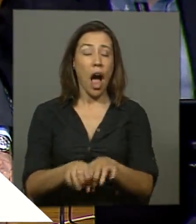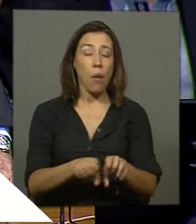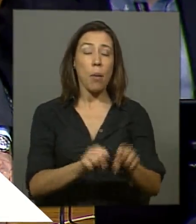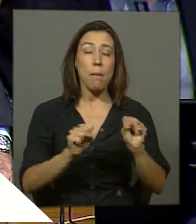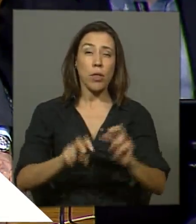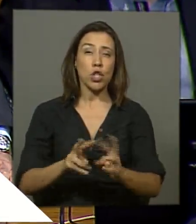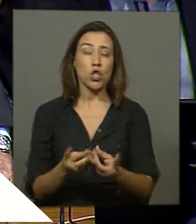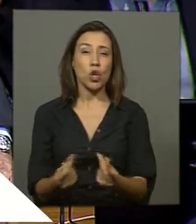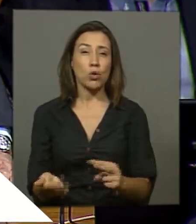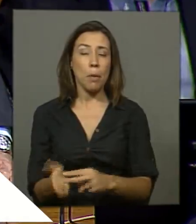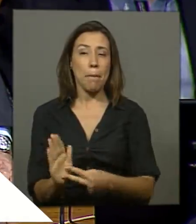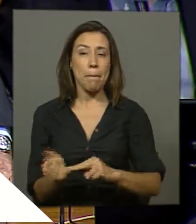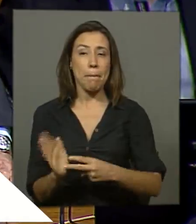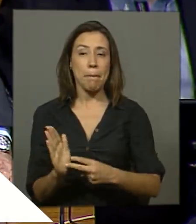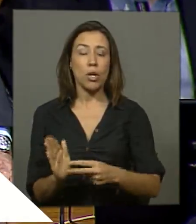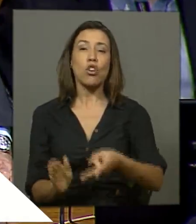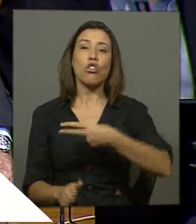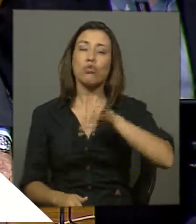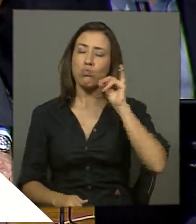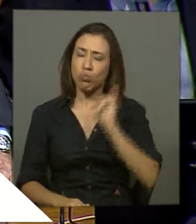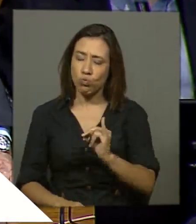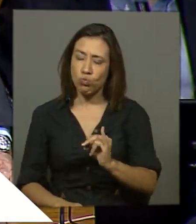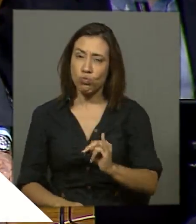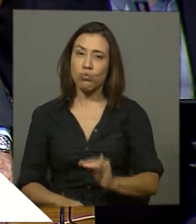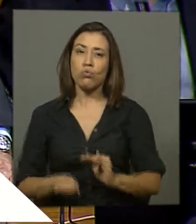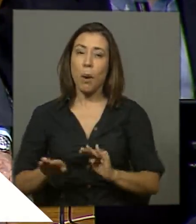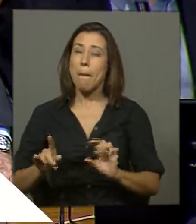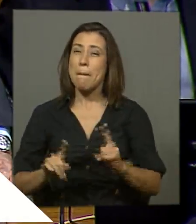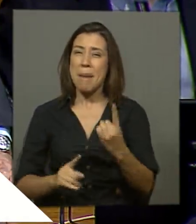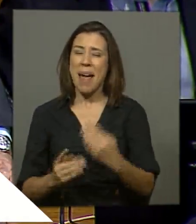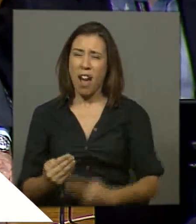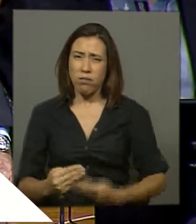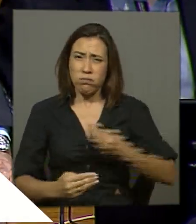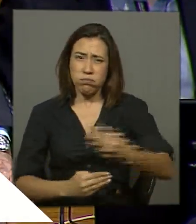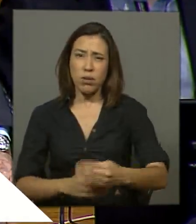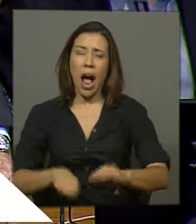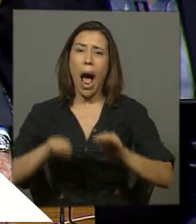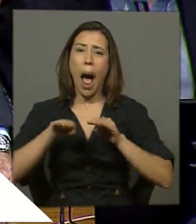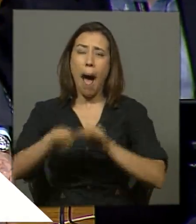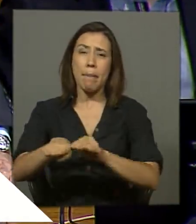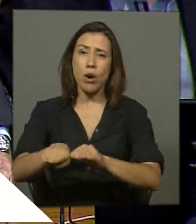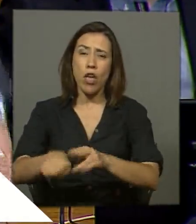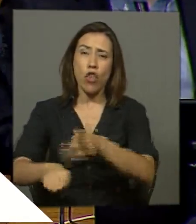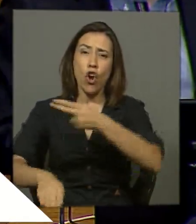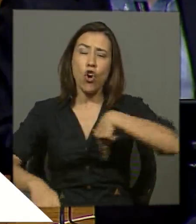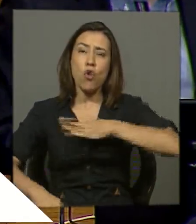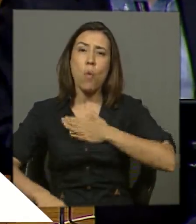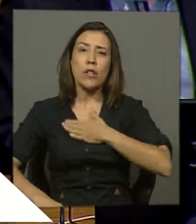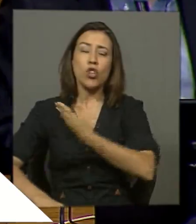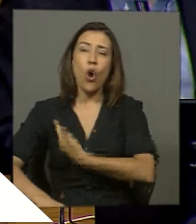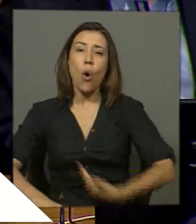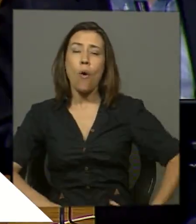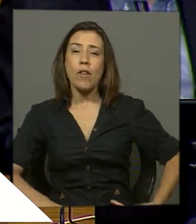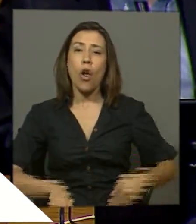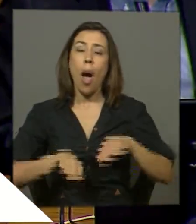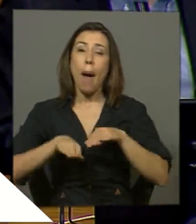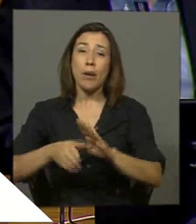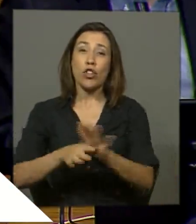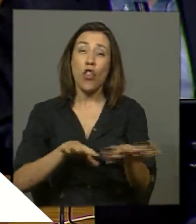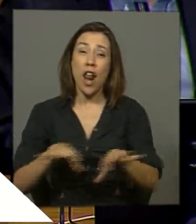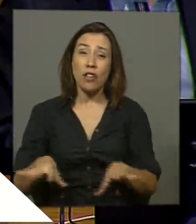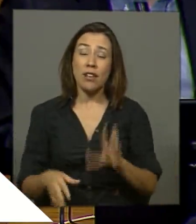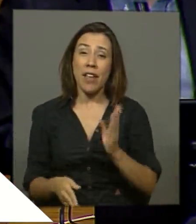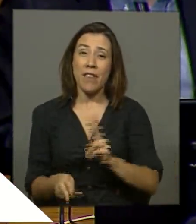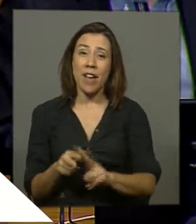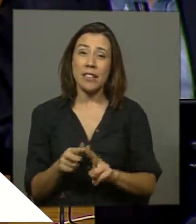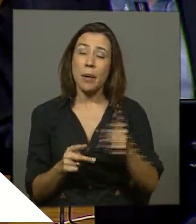poder solucionar el problema vamos a estar ahí en Primera fila apoyando a nuestro gobierno apoyando las acciones que hay que